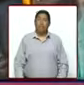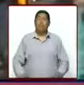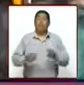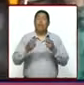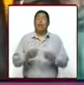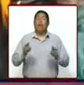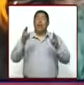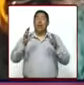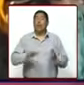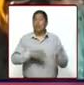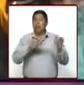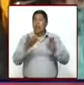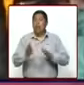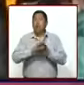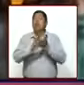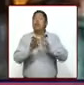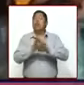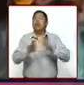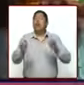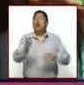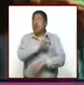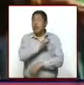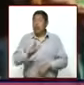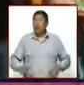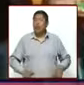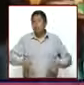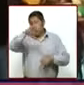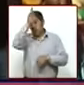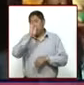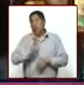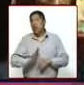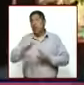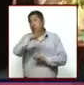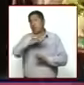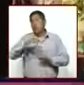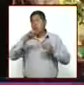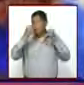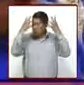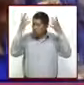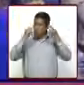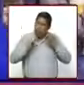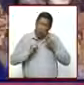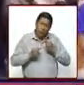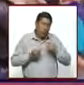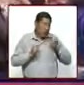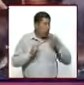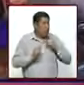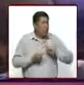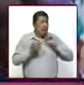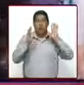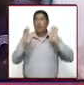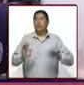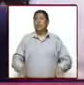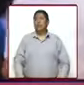Fallecido en la paz del Señor en circunstancias especialmente dolorosas.